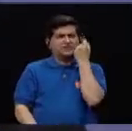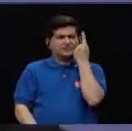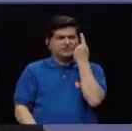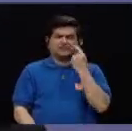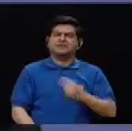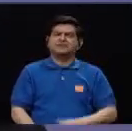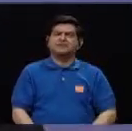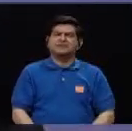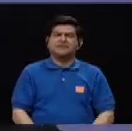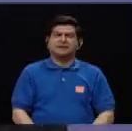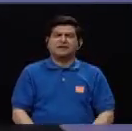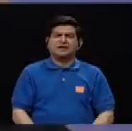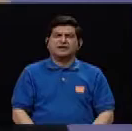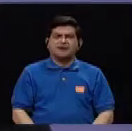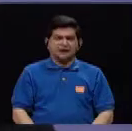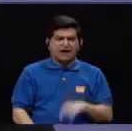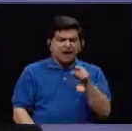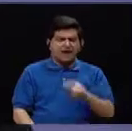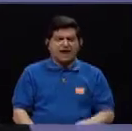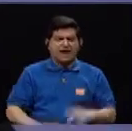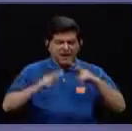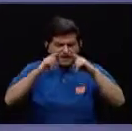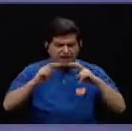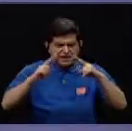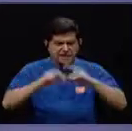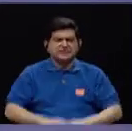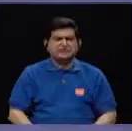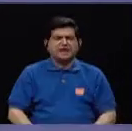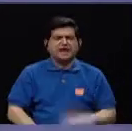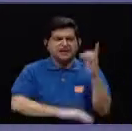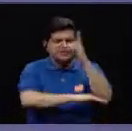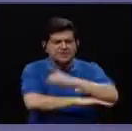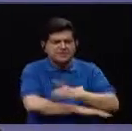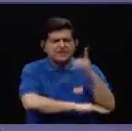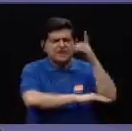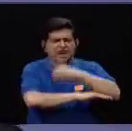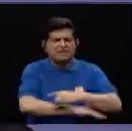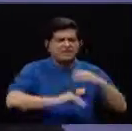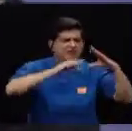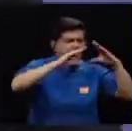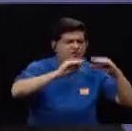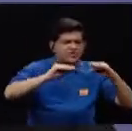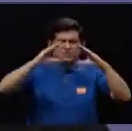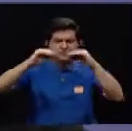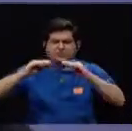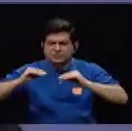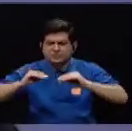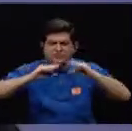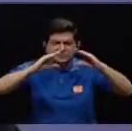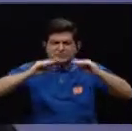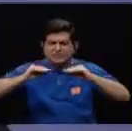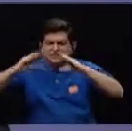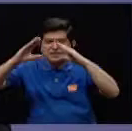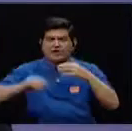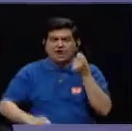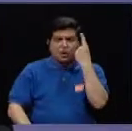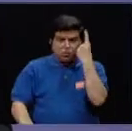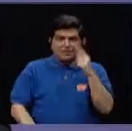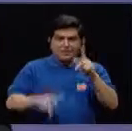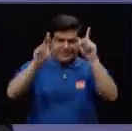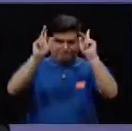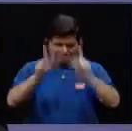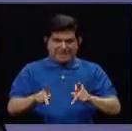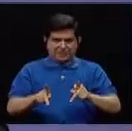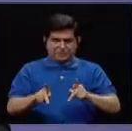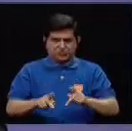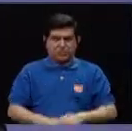entender, digamos, dándole estudio día a día, ratitos, en las noches, en las madrugadas, como tratar de entender por qué